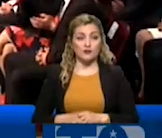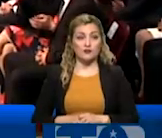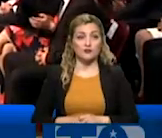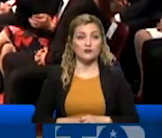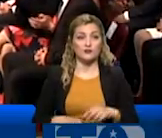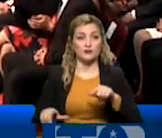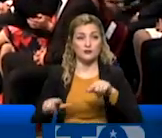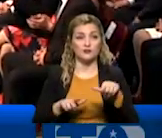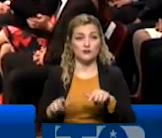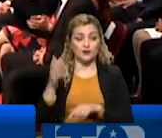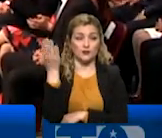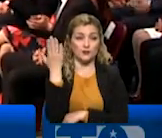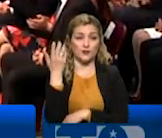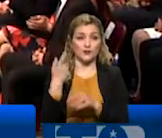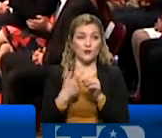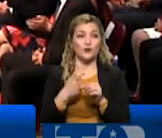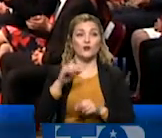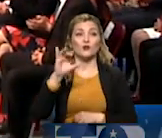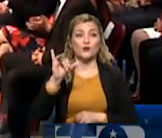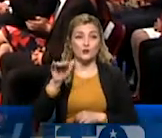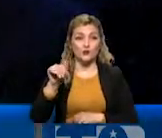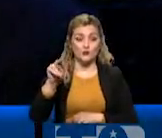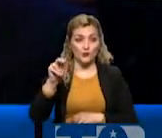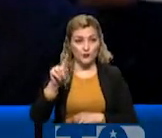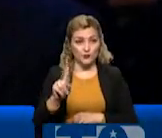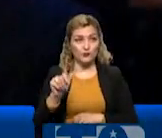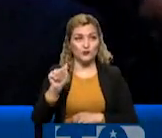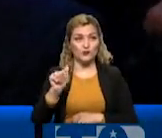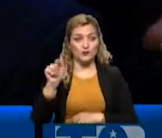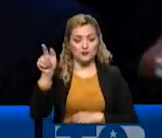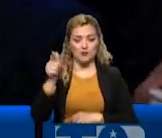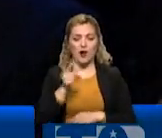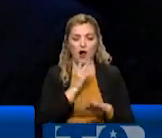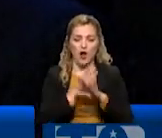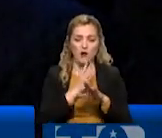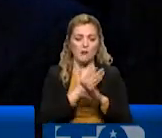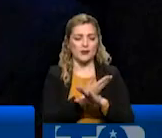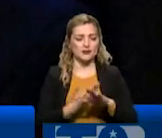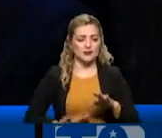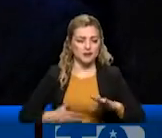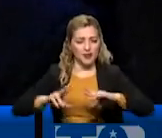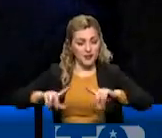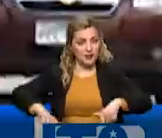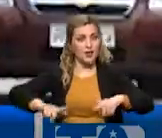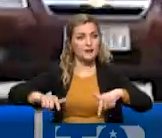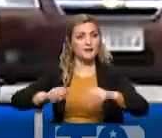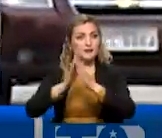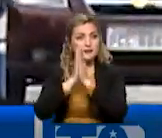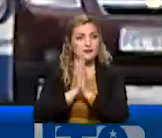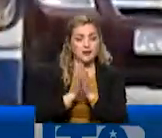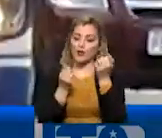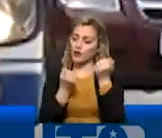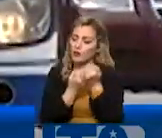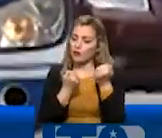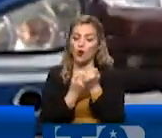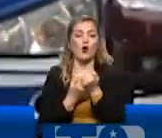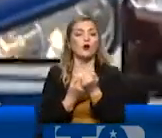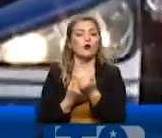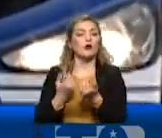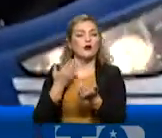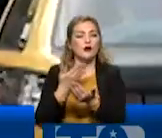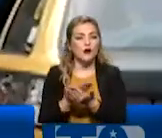la sesión solemne el alcalde de quito jorge yunda se dirigió al presidente de la república lenín moreno para pedirle que apoye la iniciativa